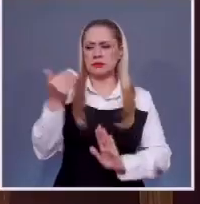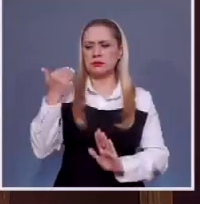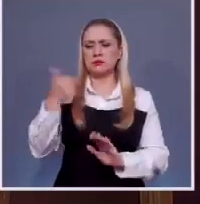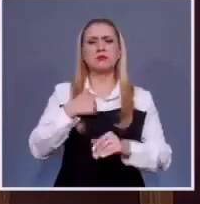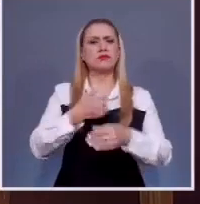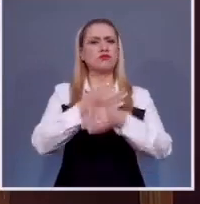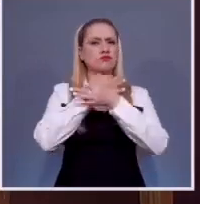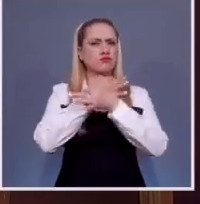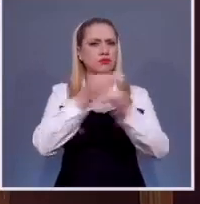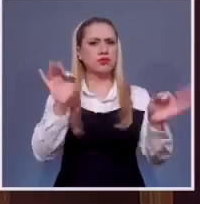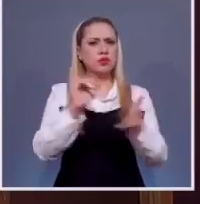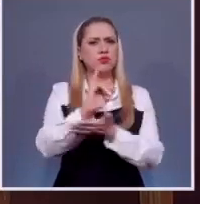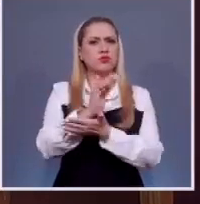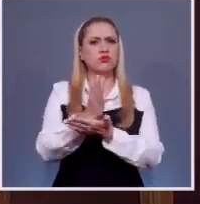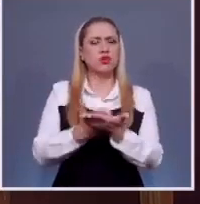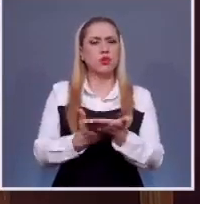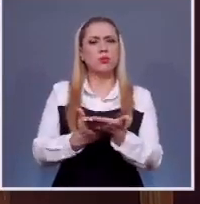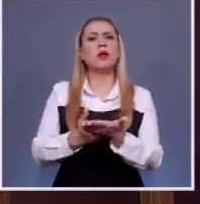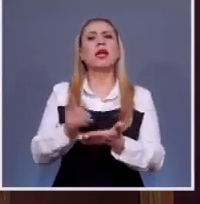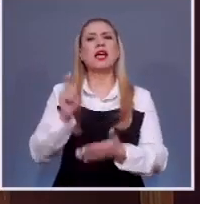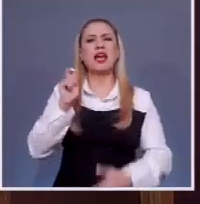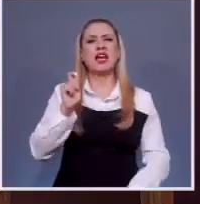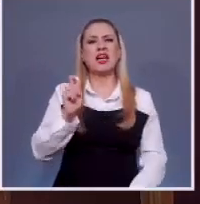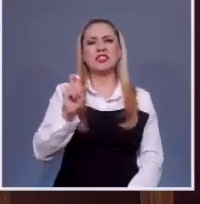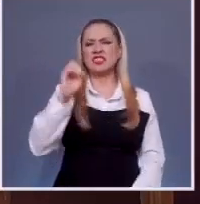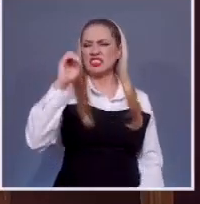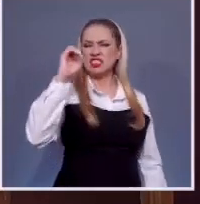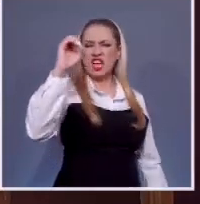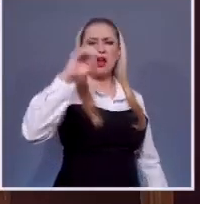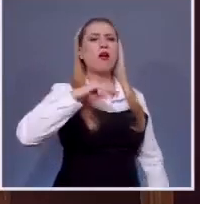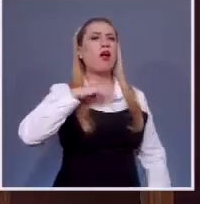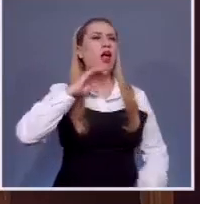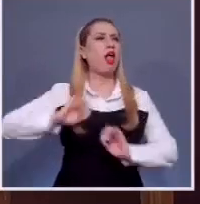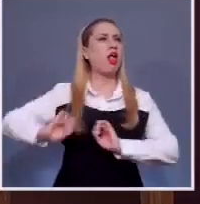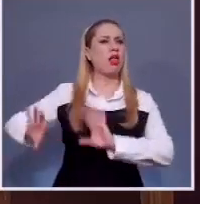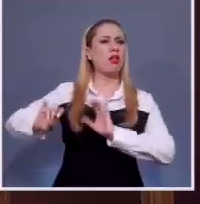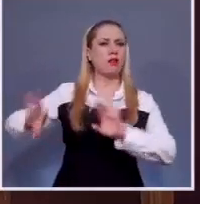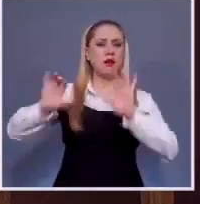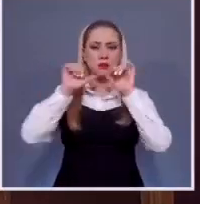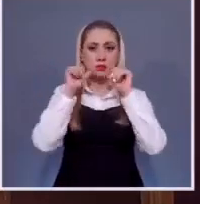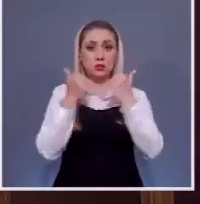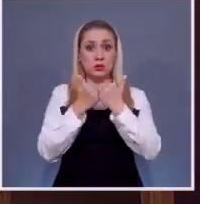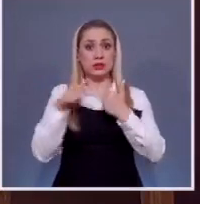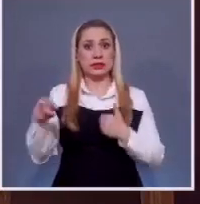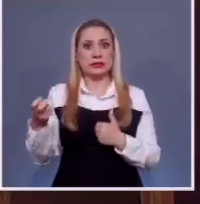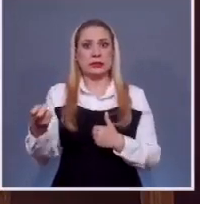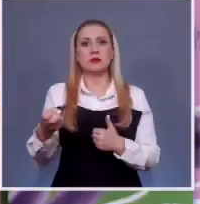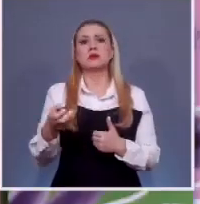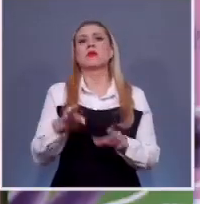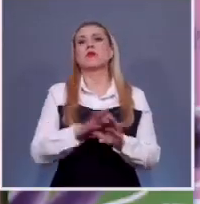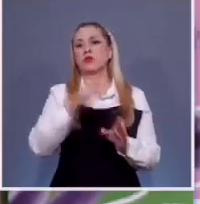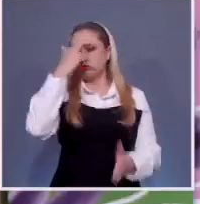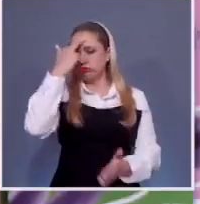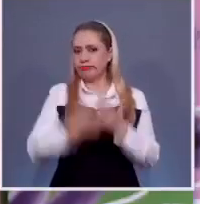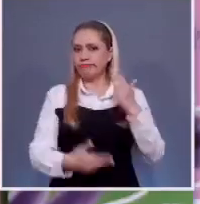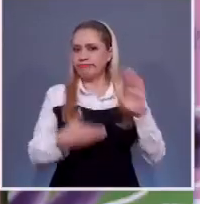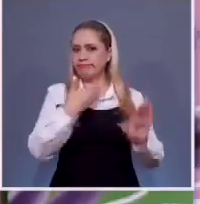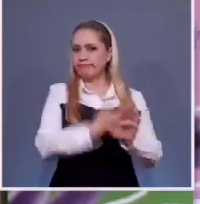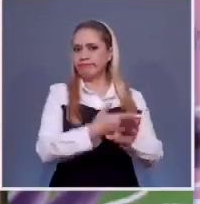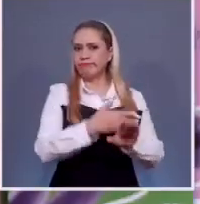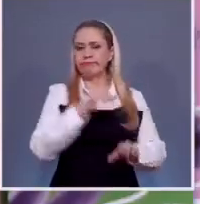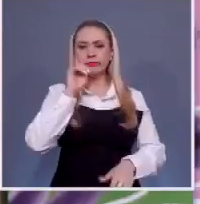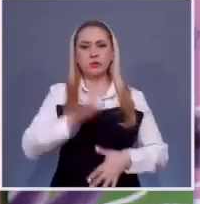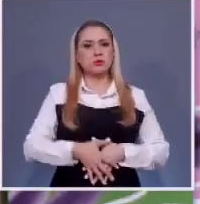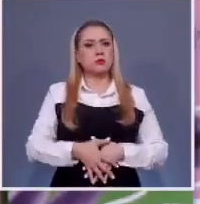con Impunidad Cero donde hablábamos justo de violencia obstétrica y trabajamos de la mano con una ilustradora fantástica que hizo